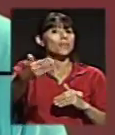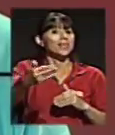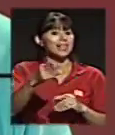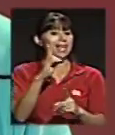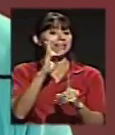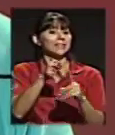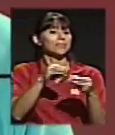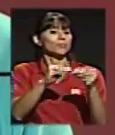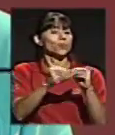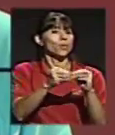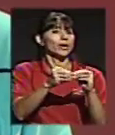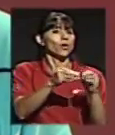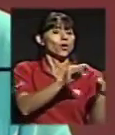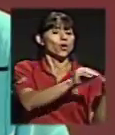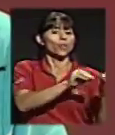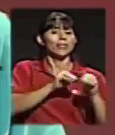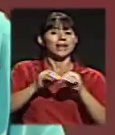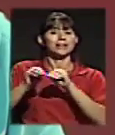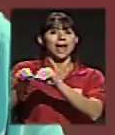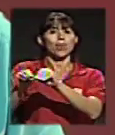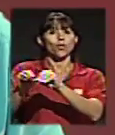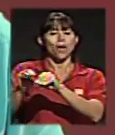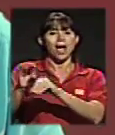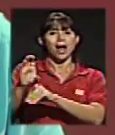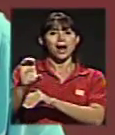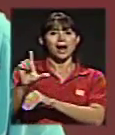yo lo traslado a Claro, ya esa